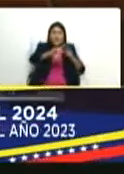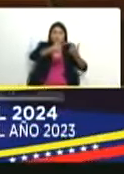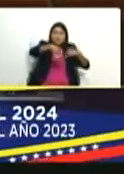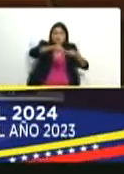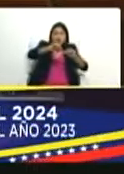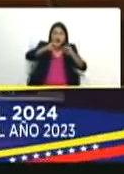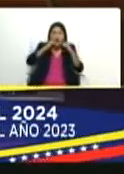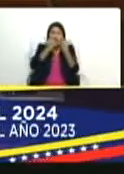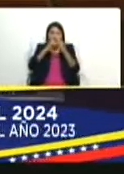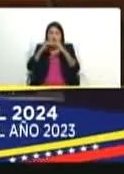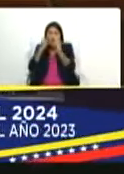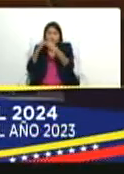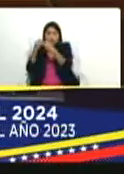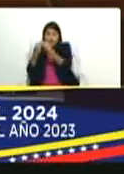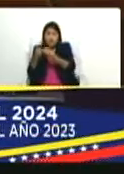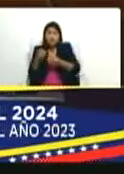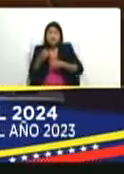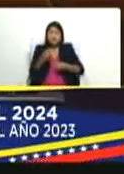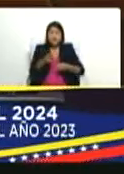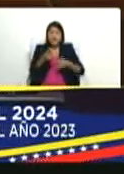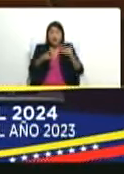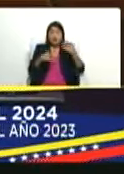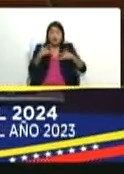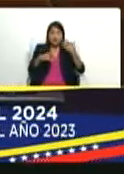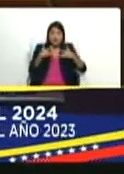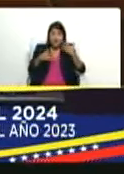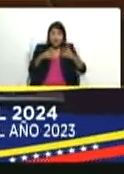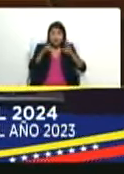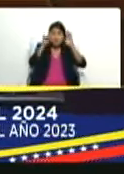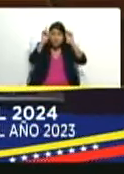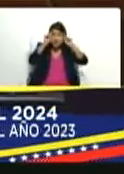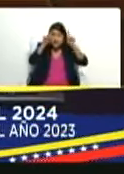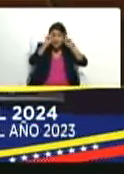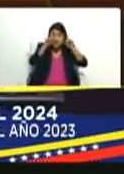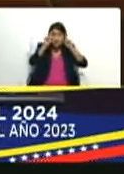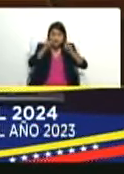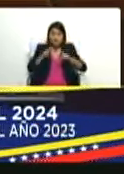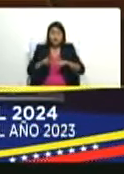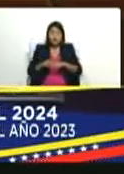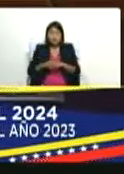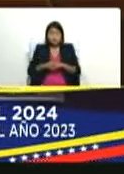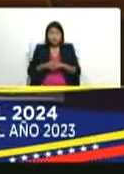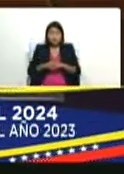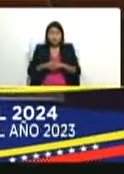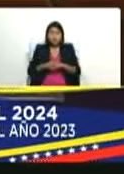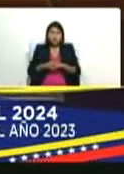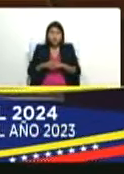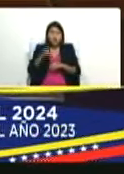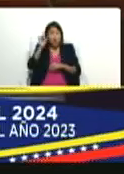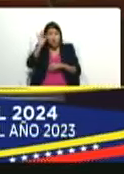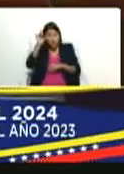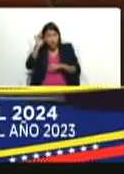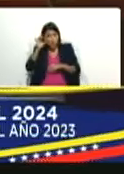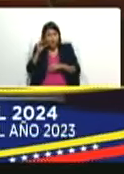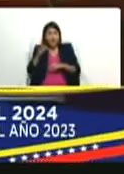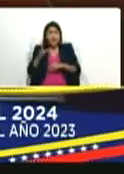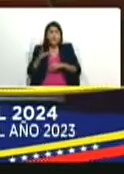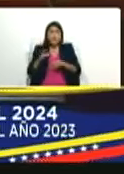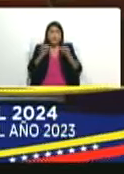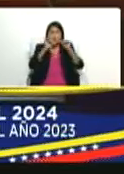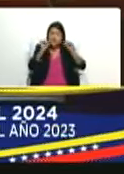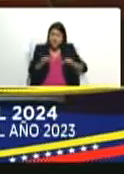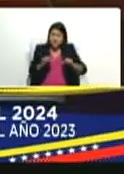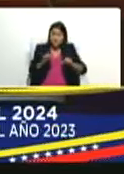de Justicia llevaron a cabo diversas actividades académicas, distinguiéndose las siguientes: Congreso del Sistema Penal de Responsabilidad